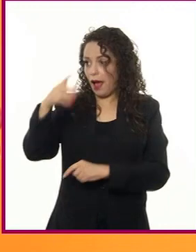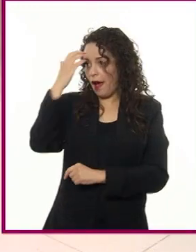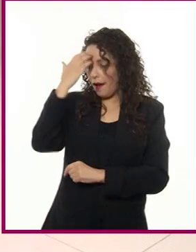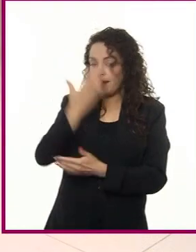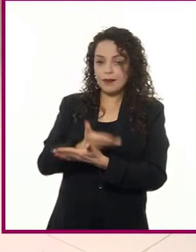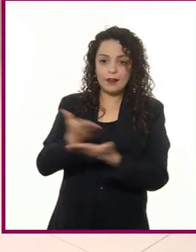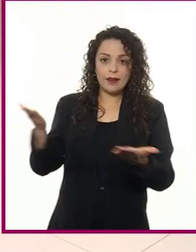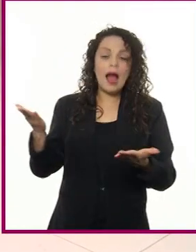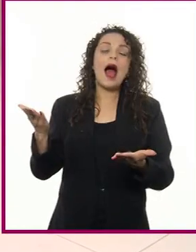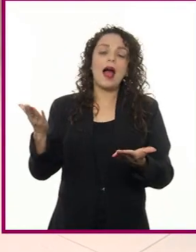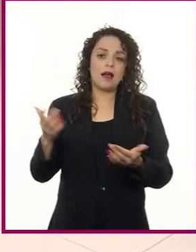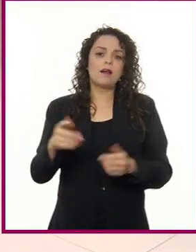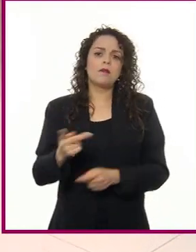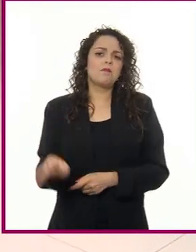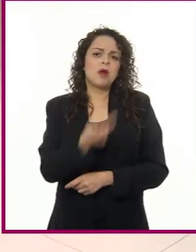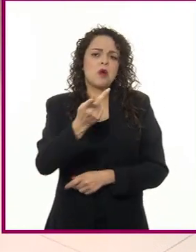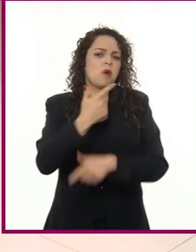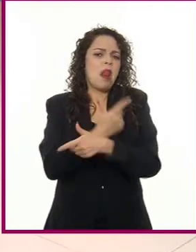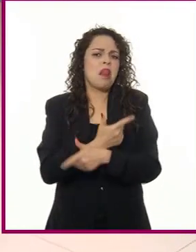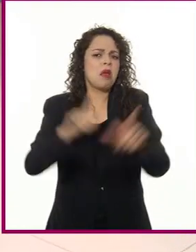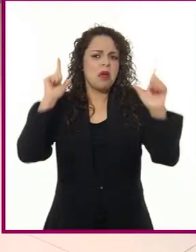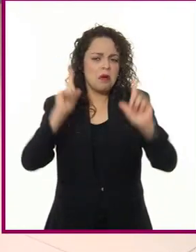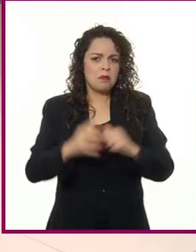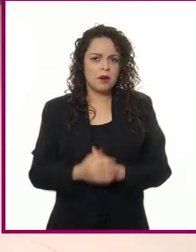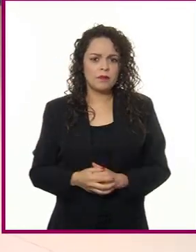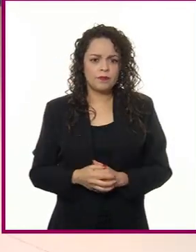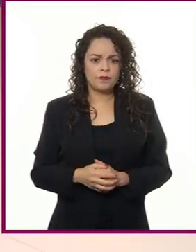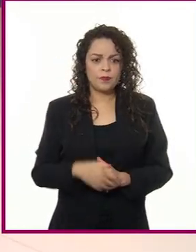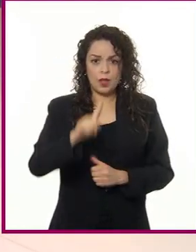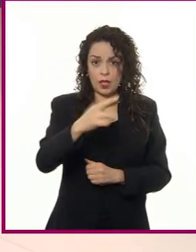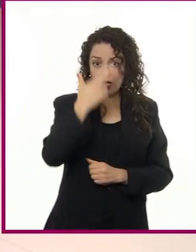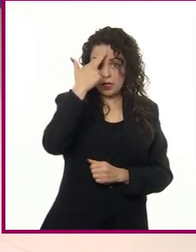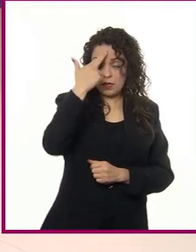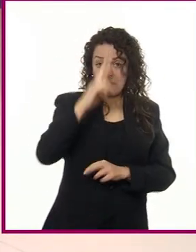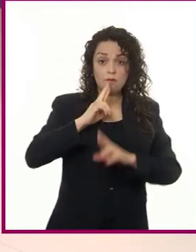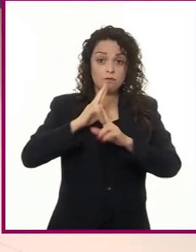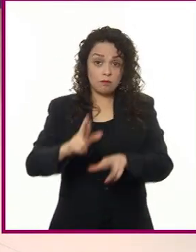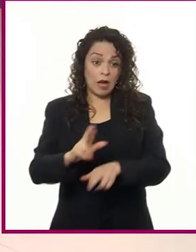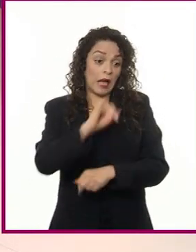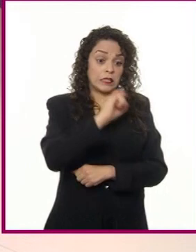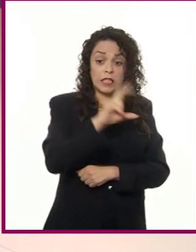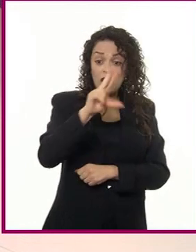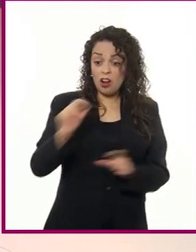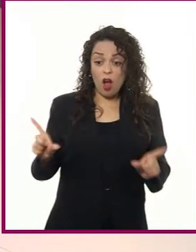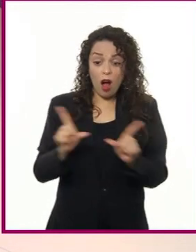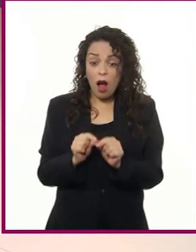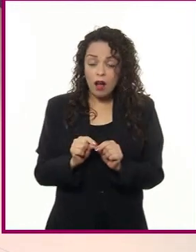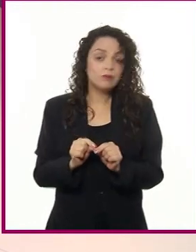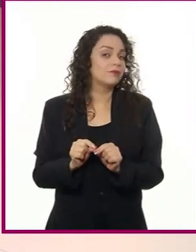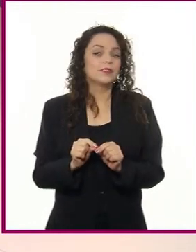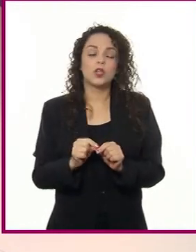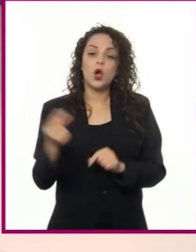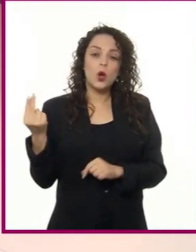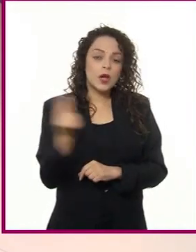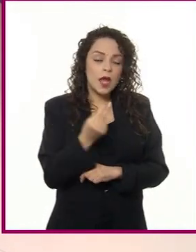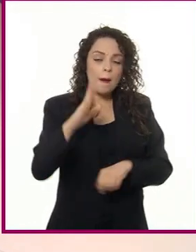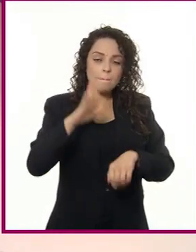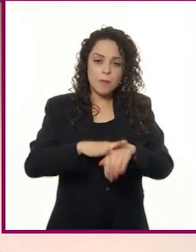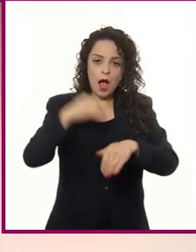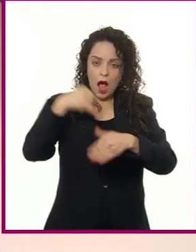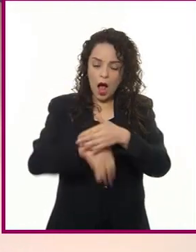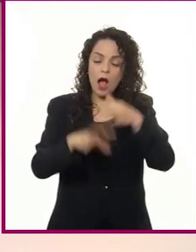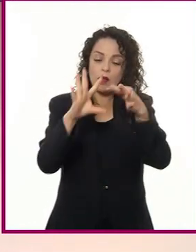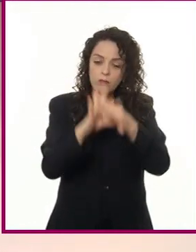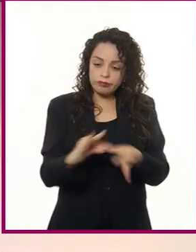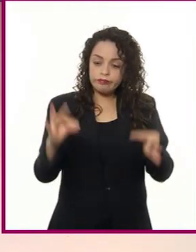abiertas. Recuerden que no se trata de responder con un sí o un no. Tienen que dar detalles y así